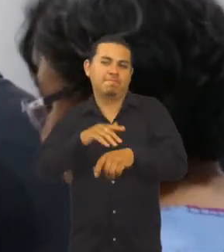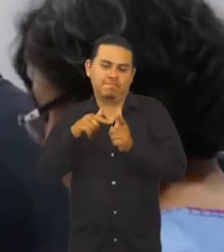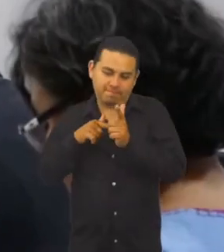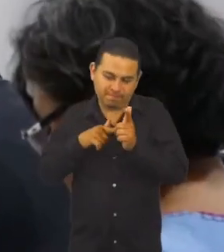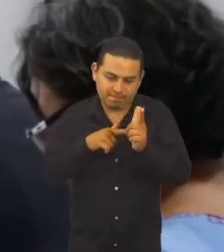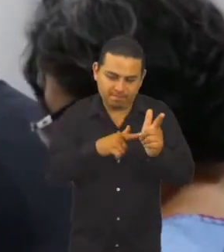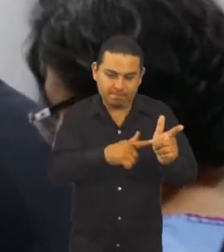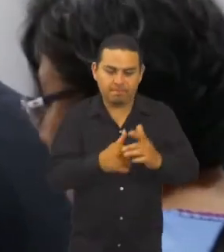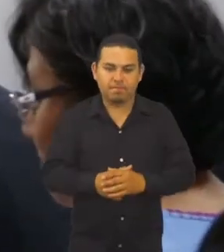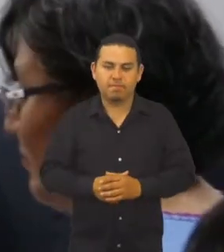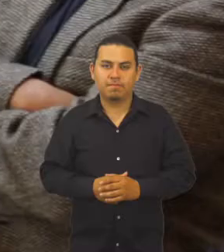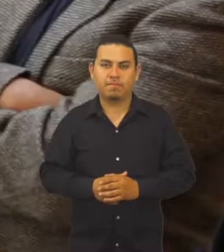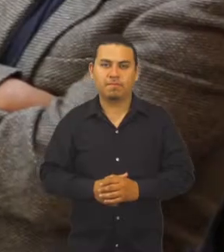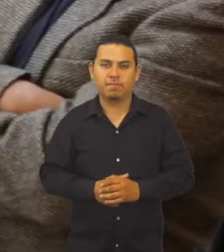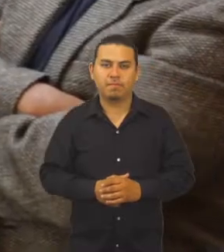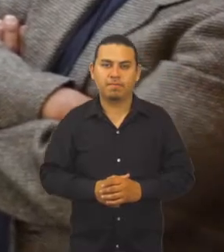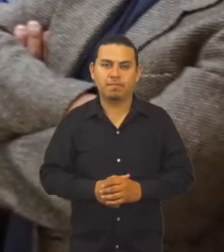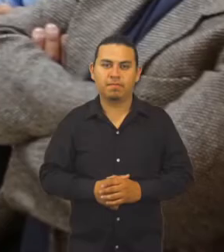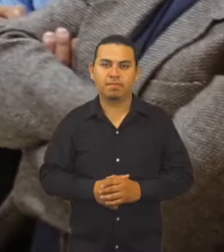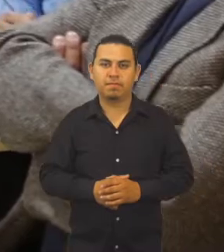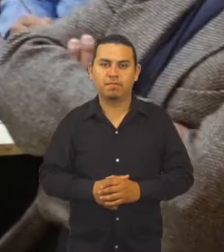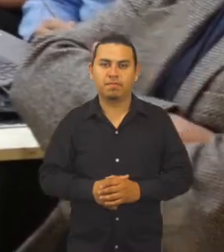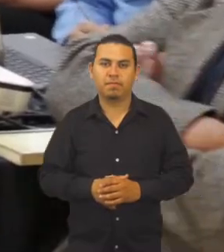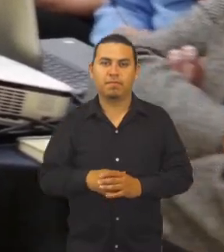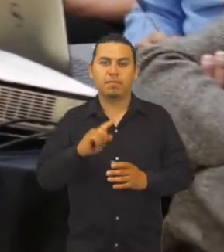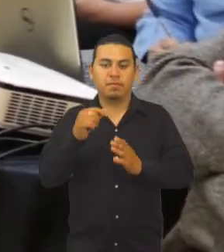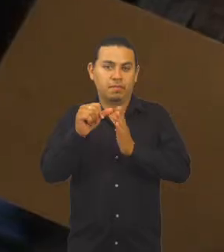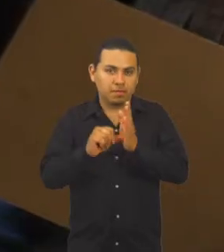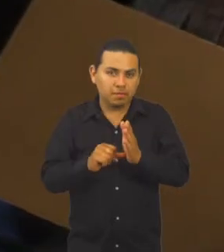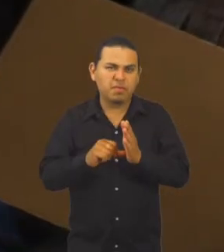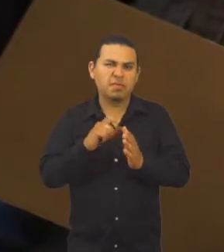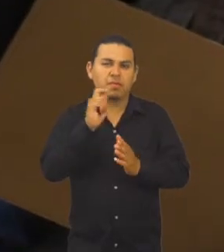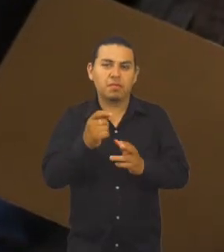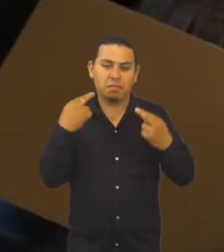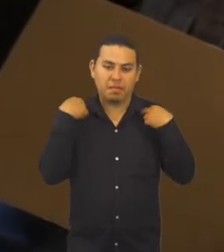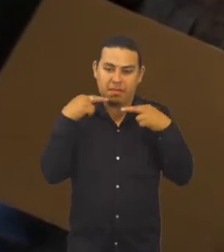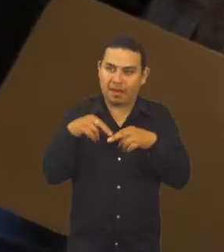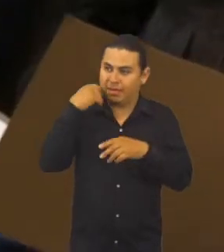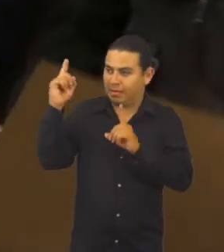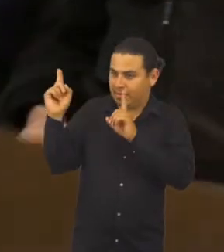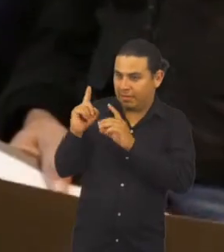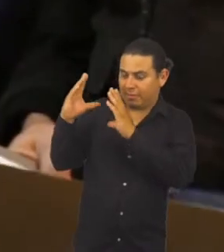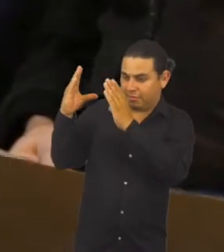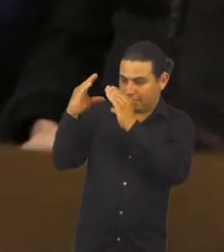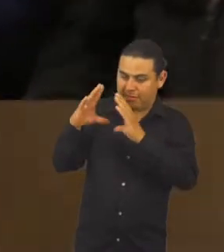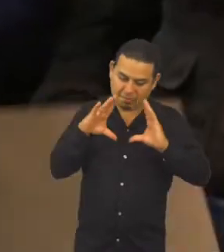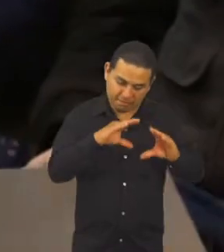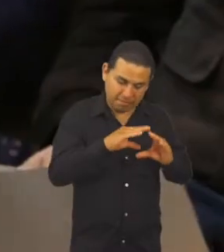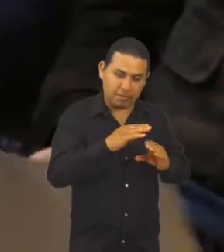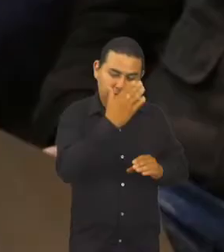intercambiar sus avances, sus conocimientos, pero fundamentalmente el espíritu es crear